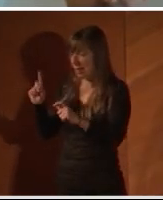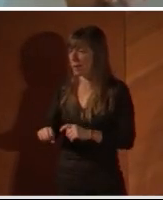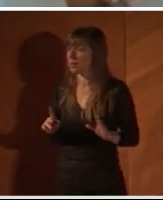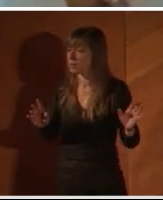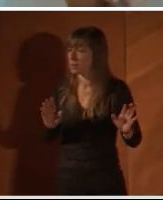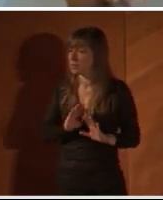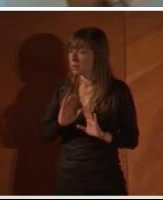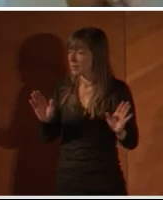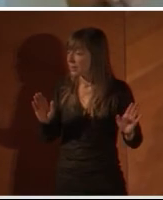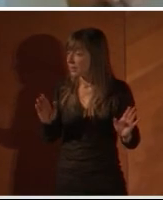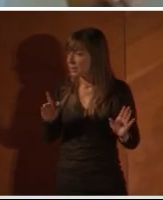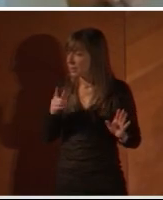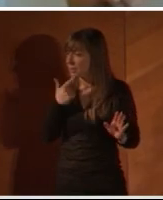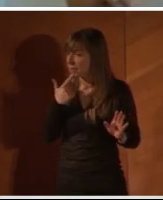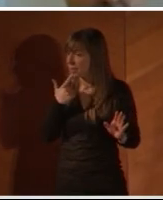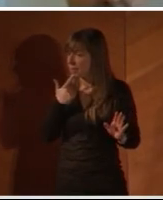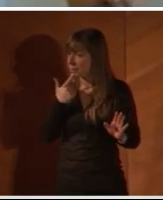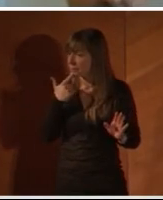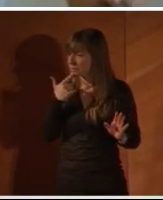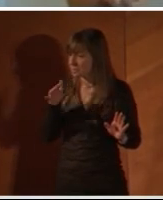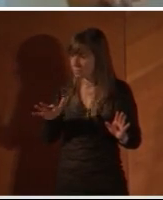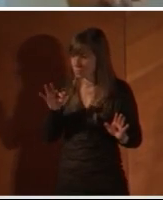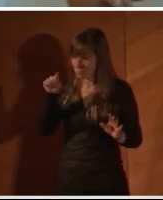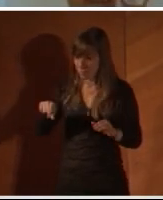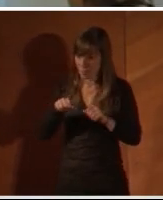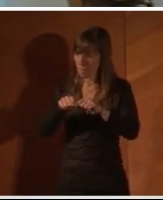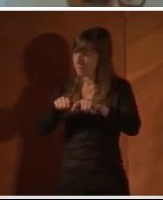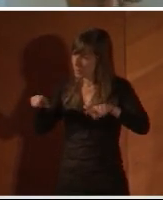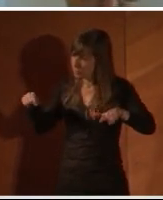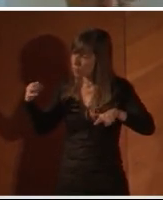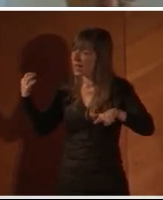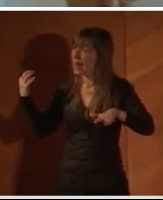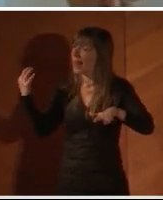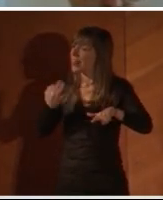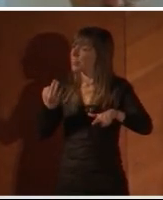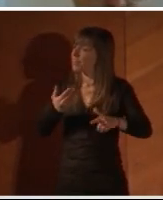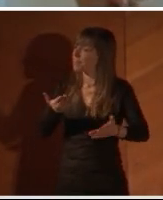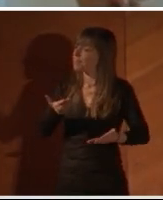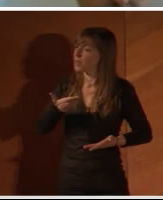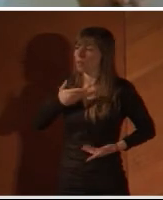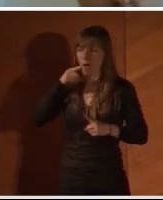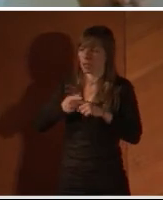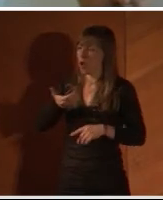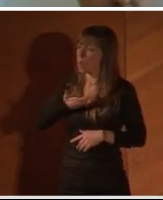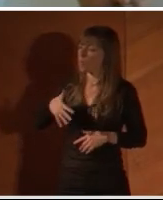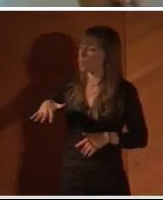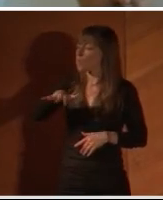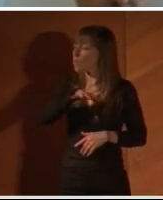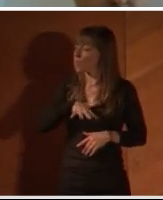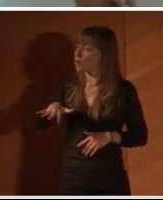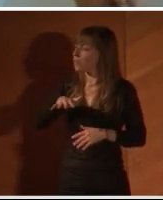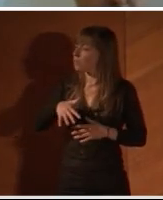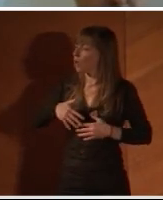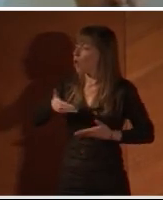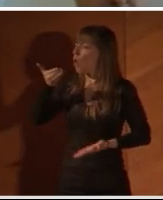concluir la intervención diciendo que además esta plataforma yo creo que debe ayudar a crear municipios en los que exista más